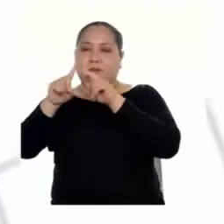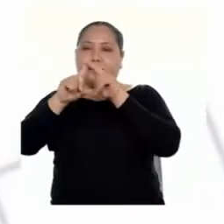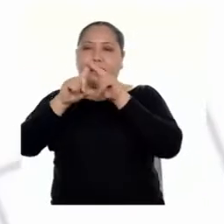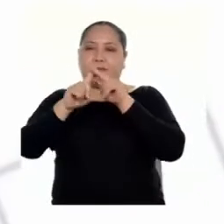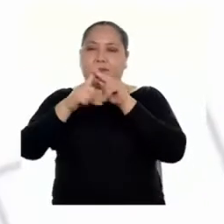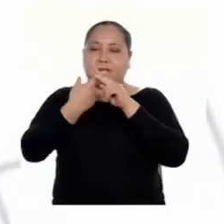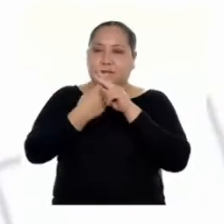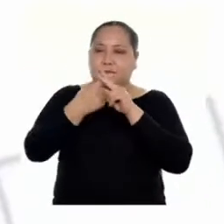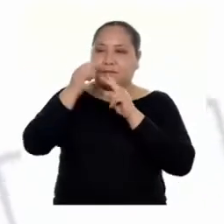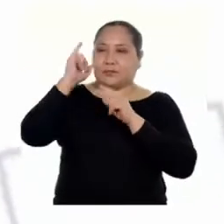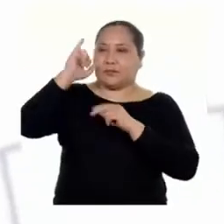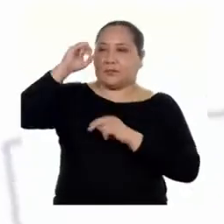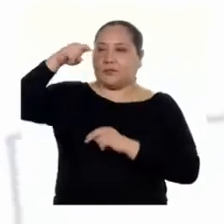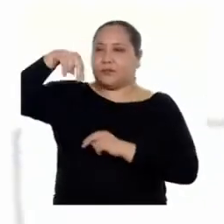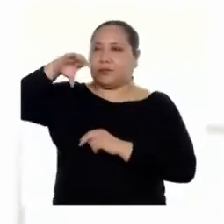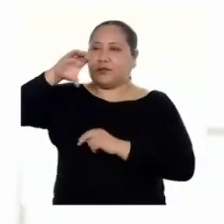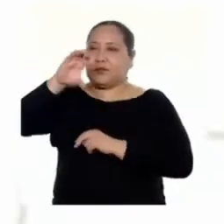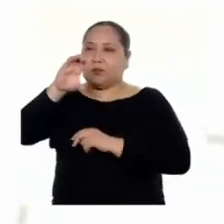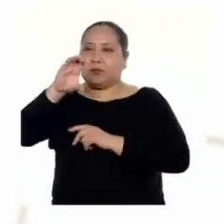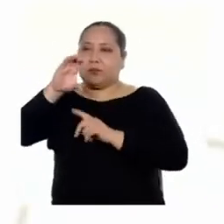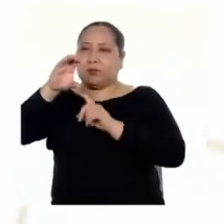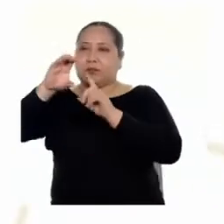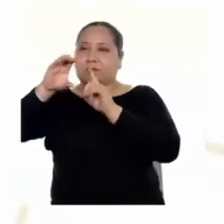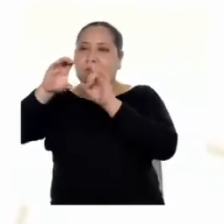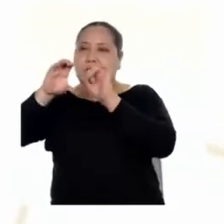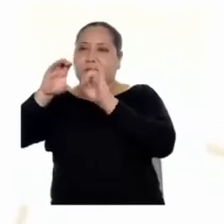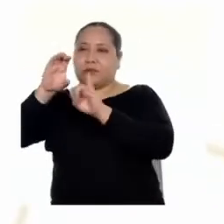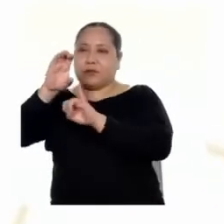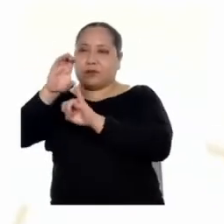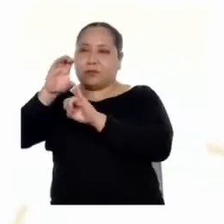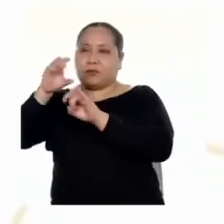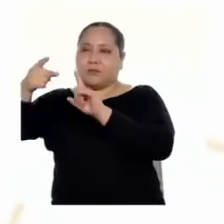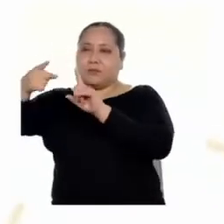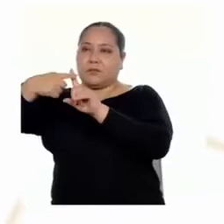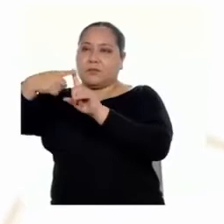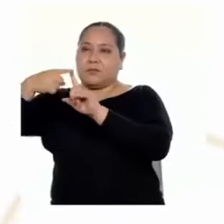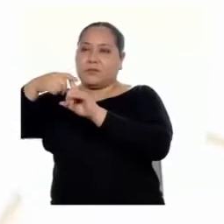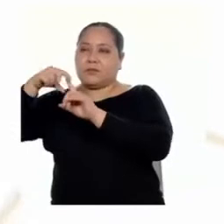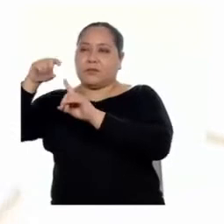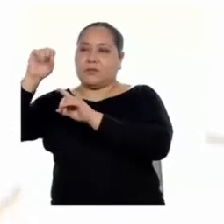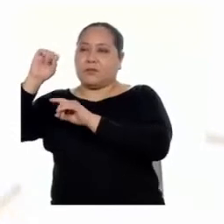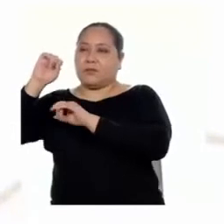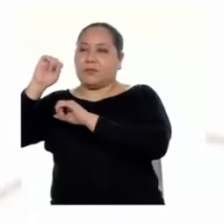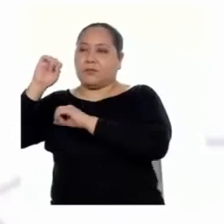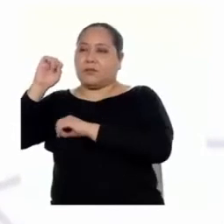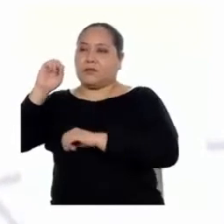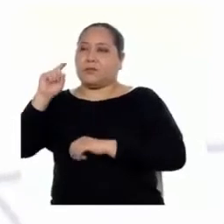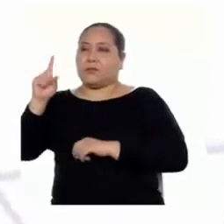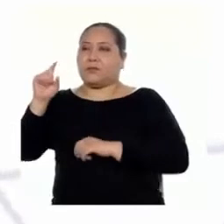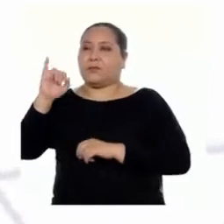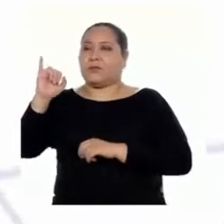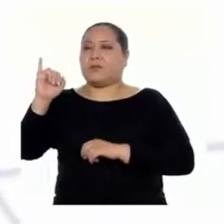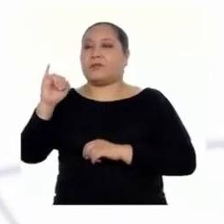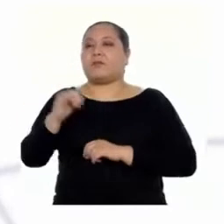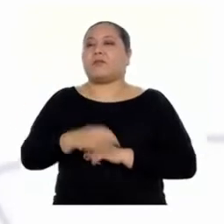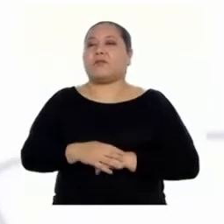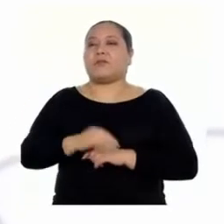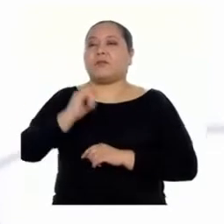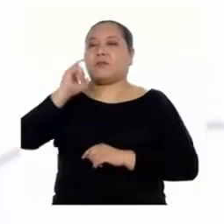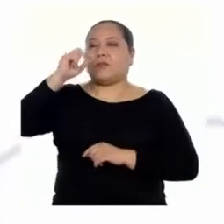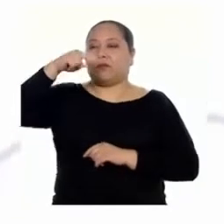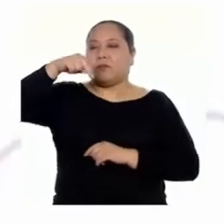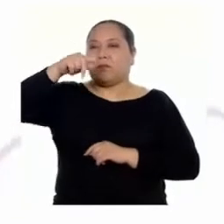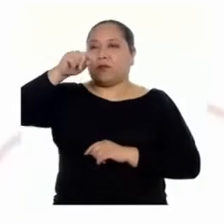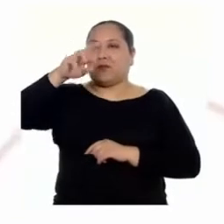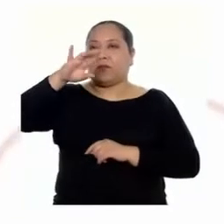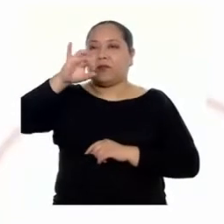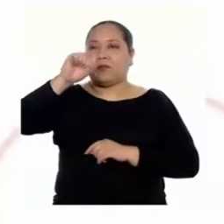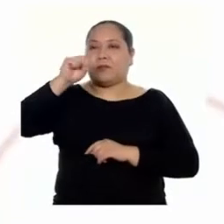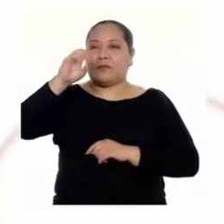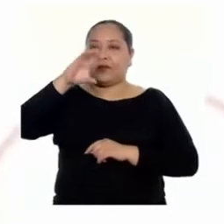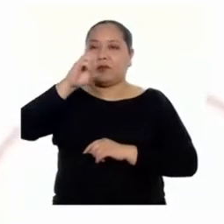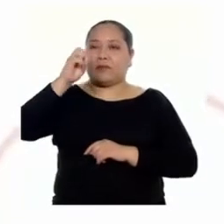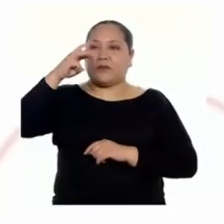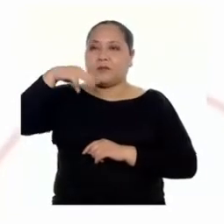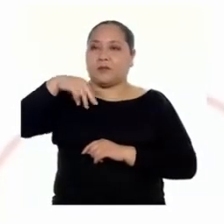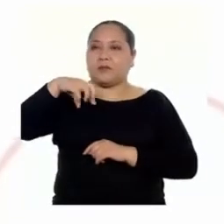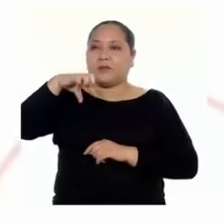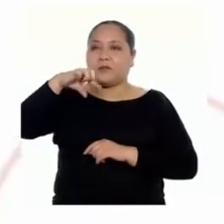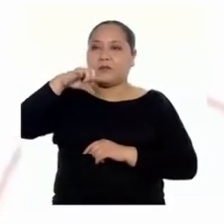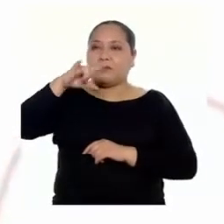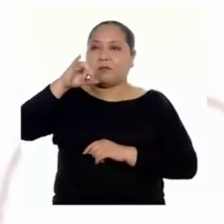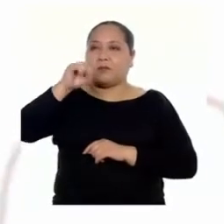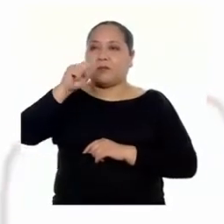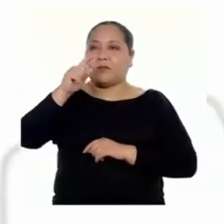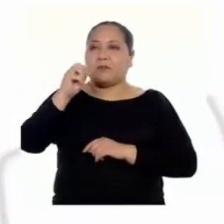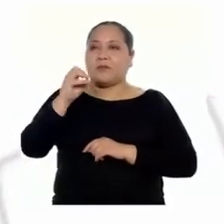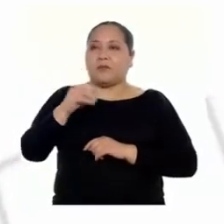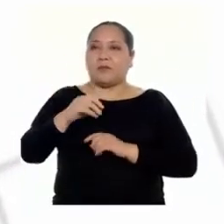inicial C sub I más el interés. Debemos tomar en cuenta que el interés compuesto debe estar ligado al